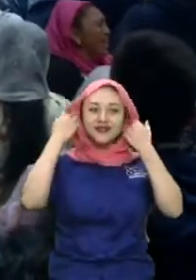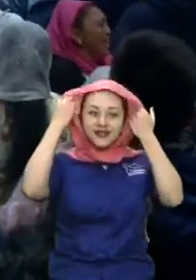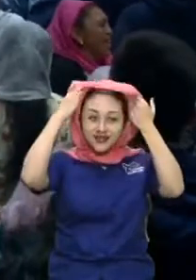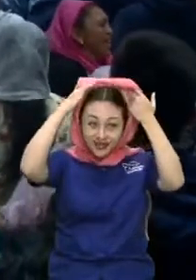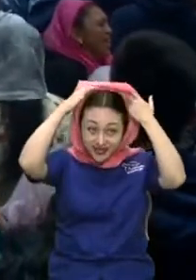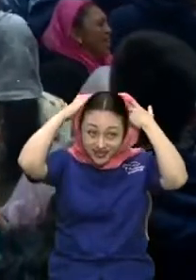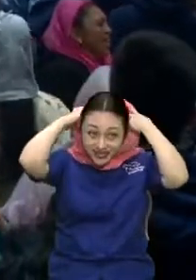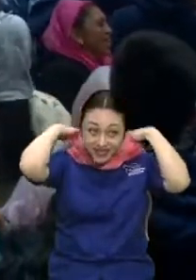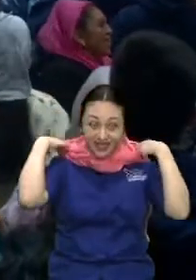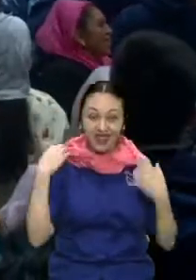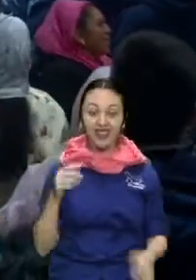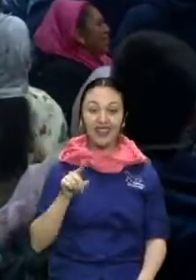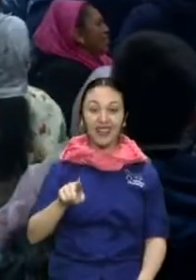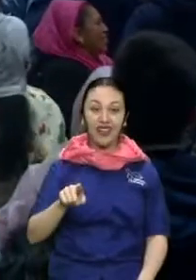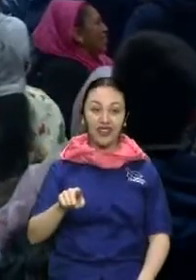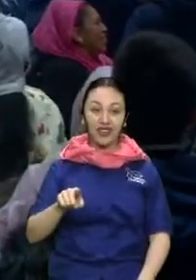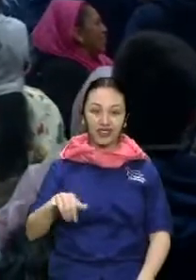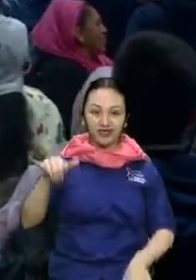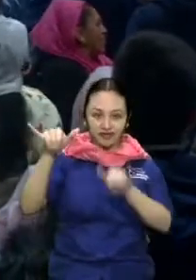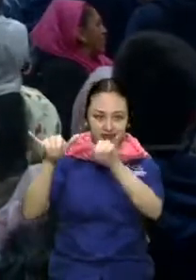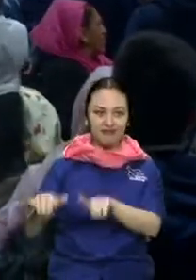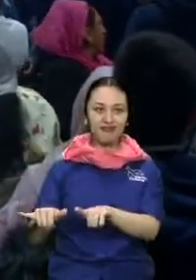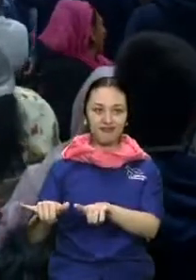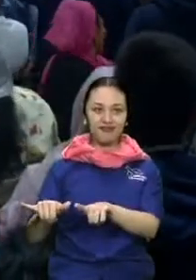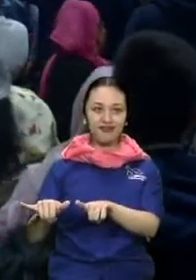Así me dijeron a mí.